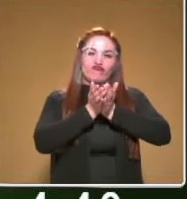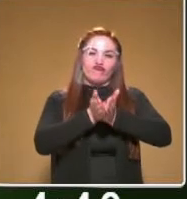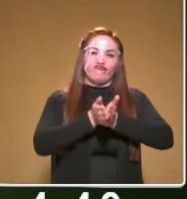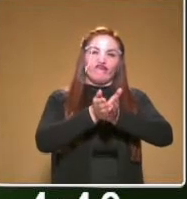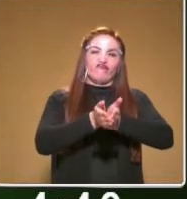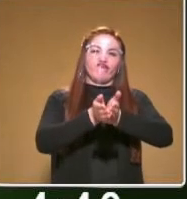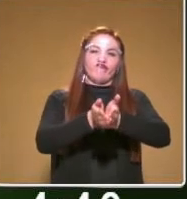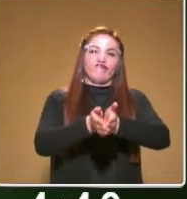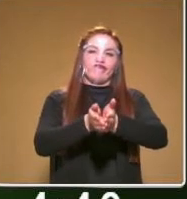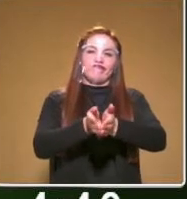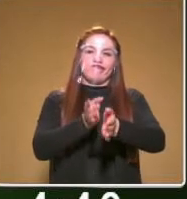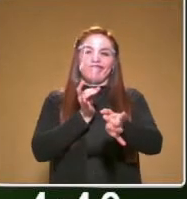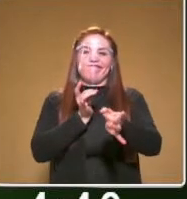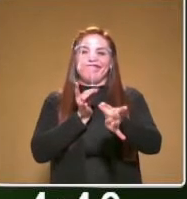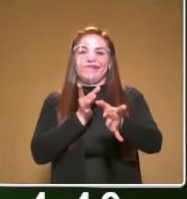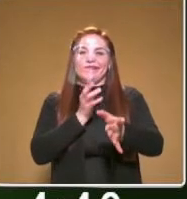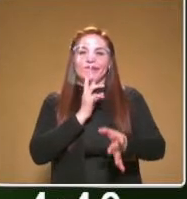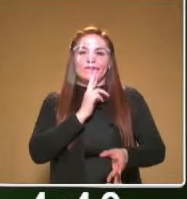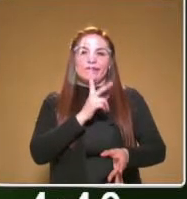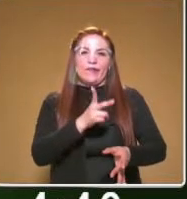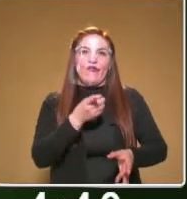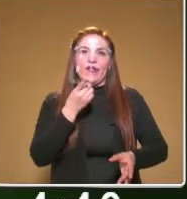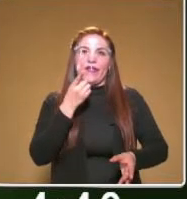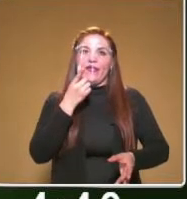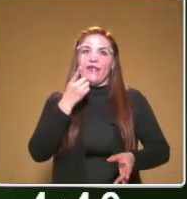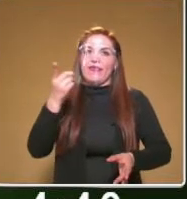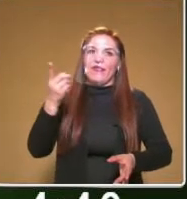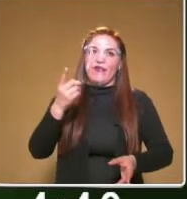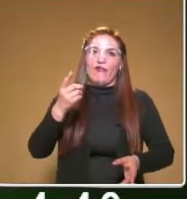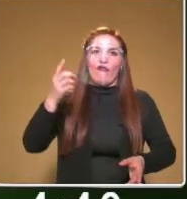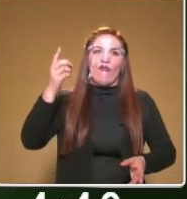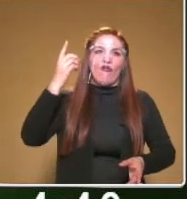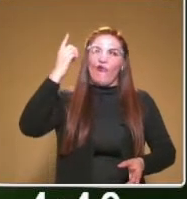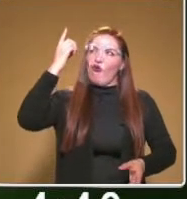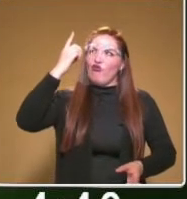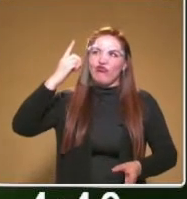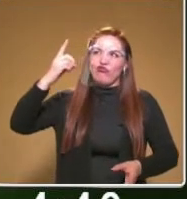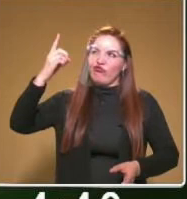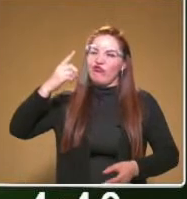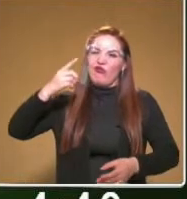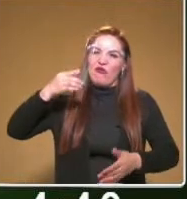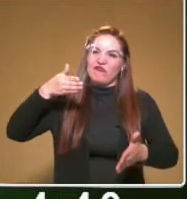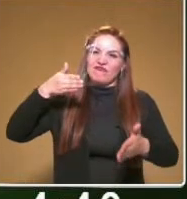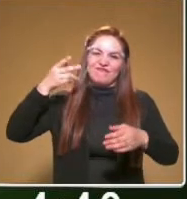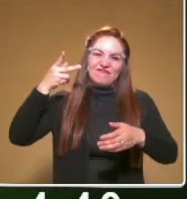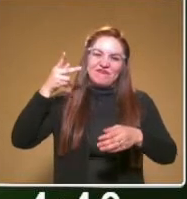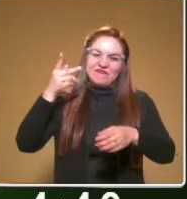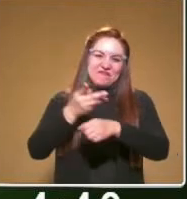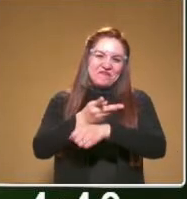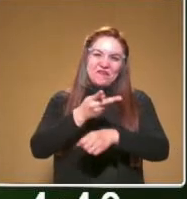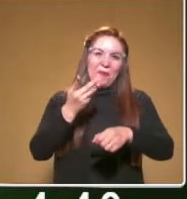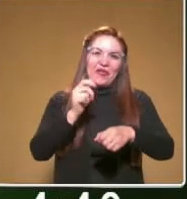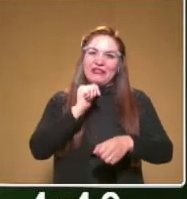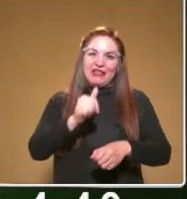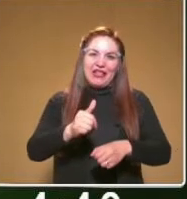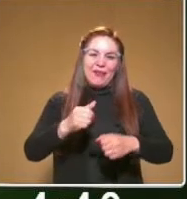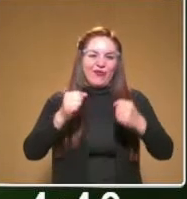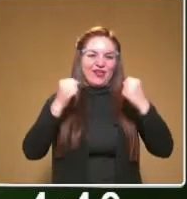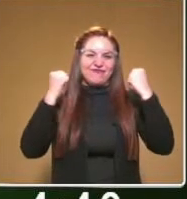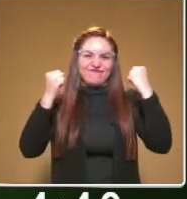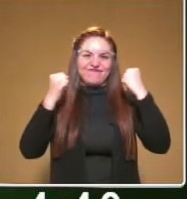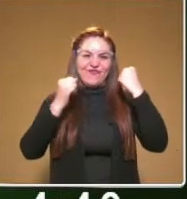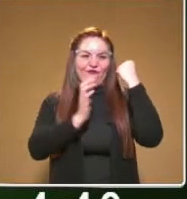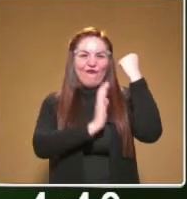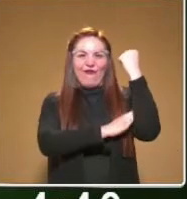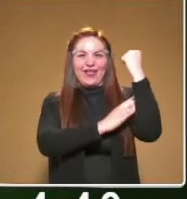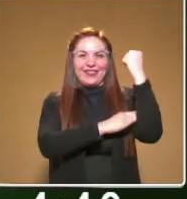que los demás barcos, y que ni Dios podía detenerlo, o sea, porque era la máquina de hierro prácticamente, ¿verdad? Sí. Entonces ese fue